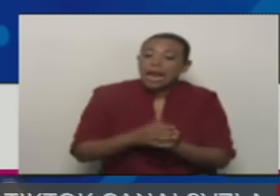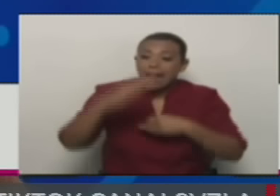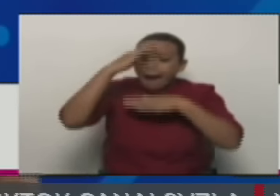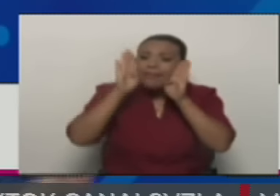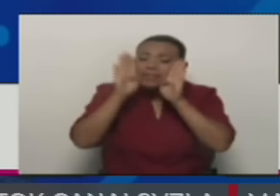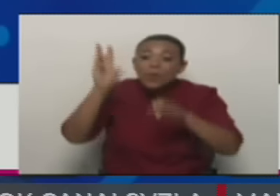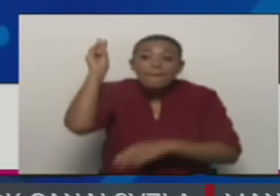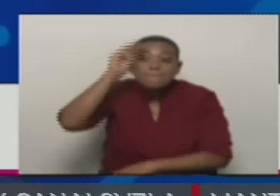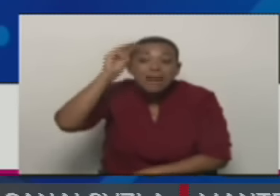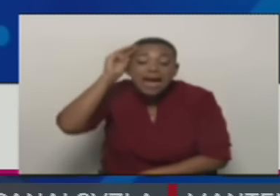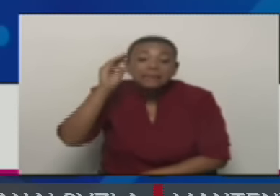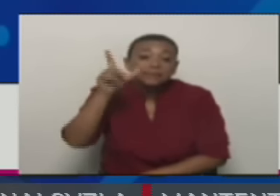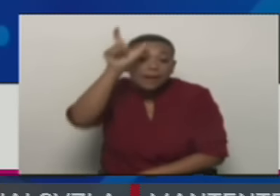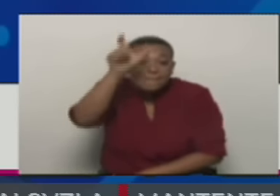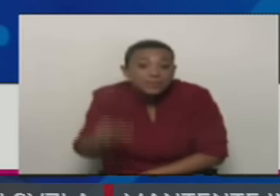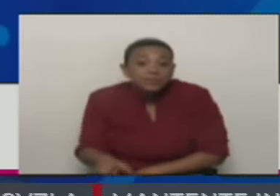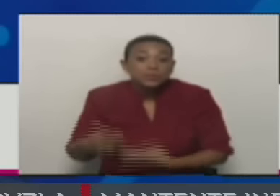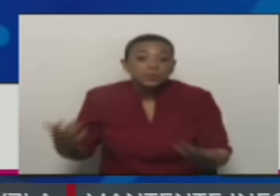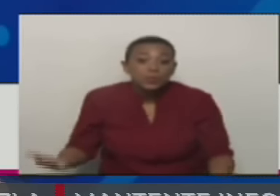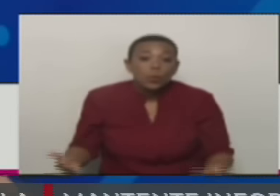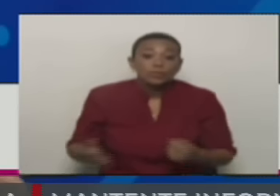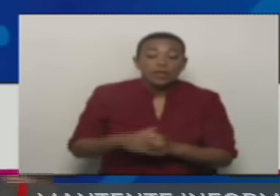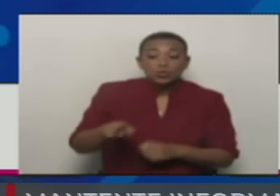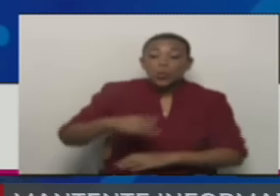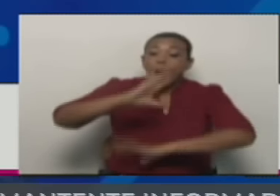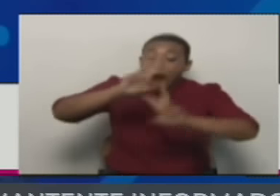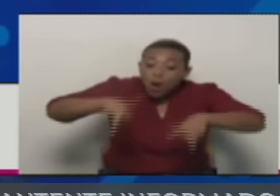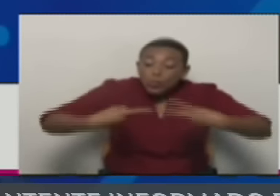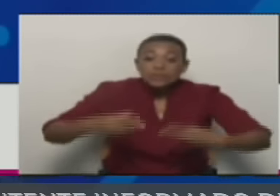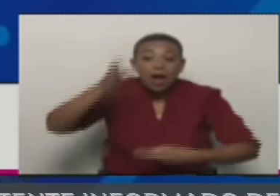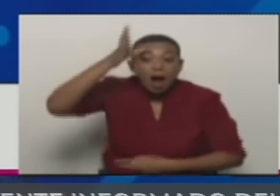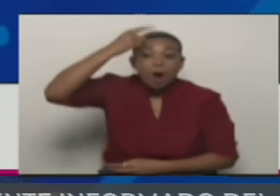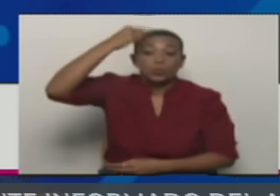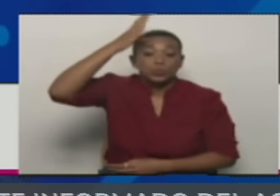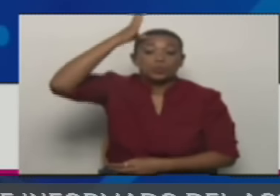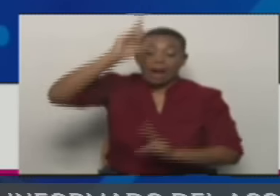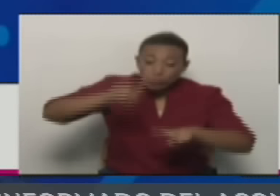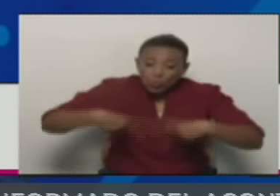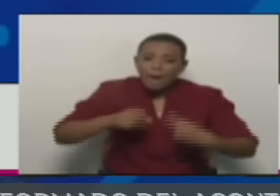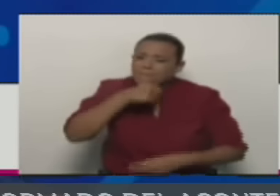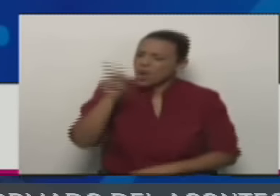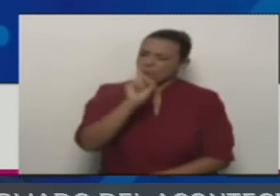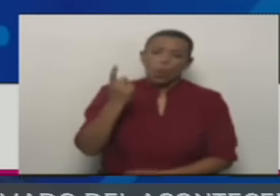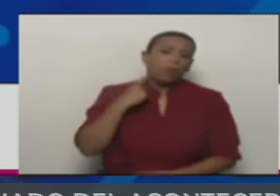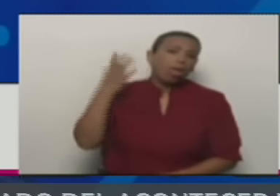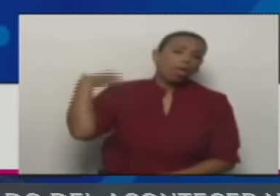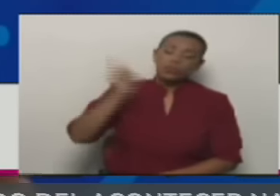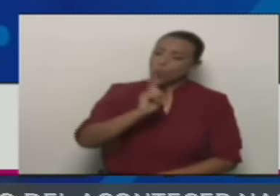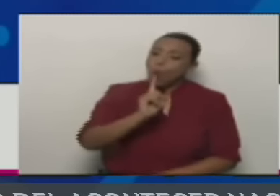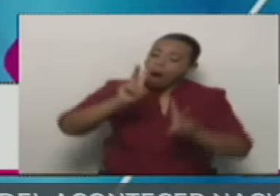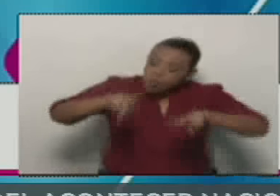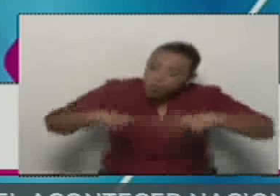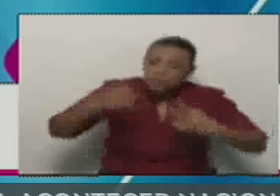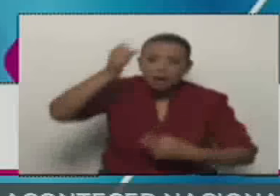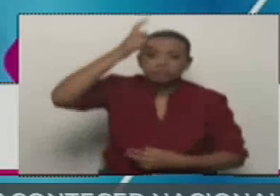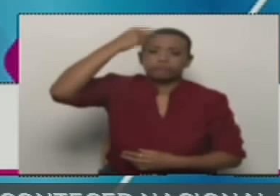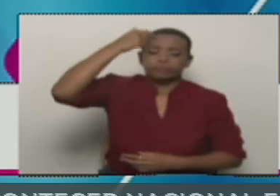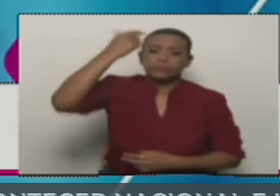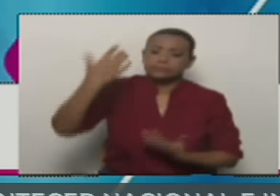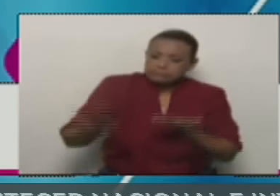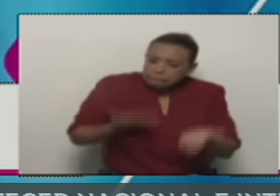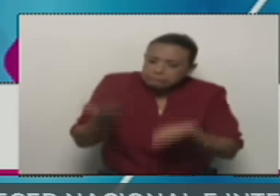al maestro, a la maestra, su actualización permanente, ¿verdad? Nosotros tenemos un plan que yo aprobé y estamos